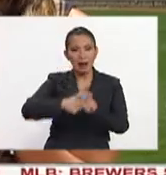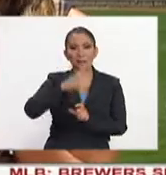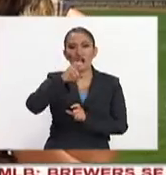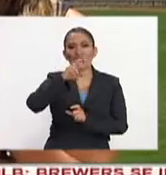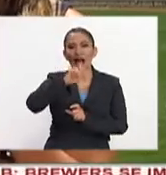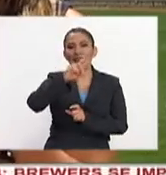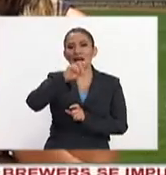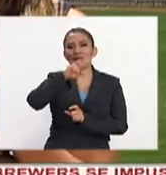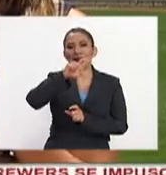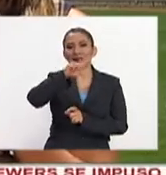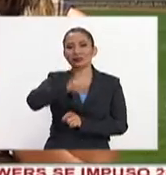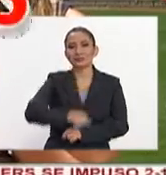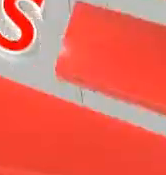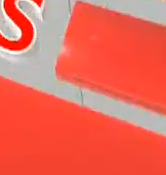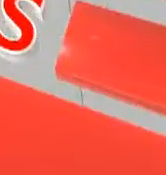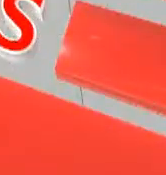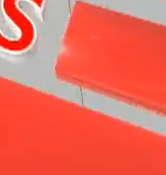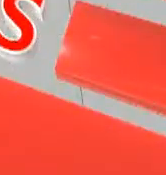Día, Verónica Dávalos.